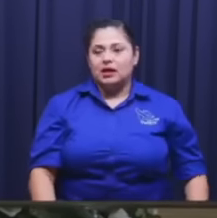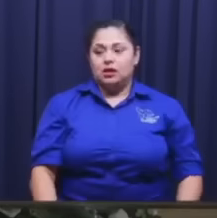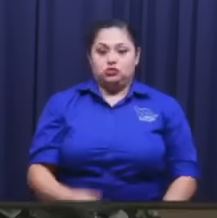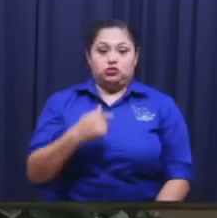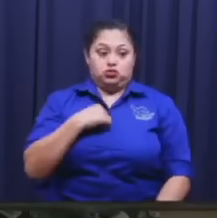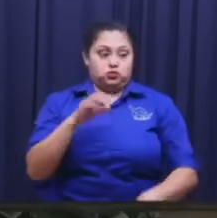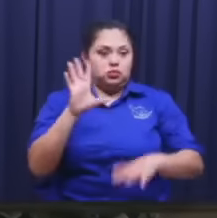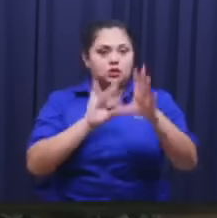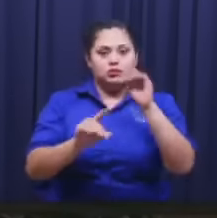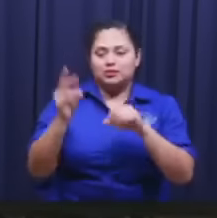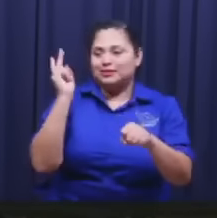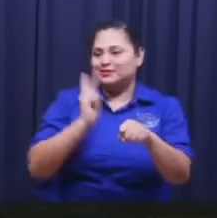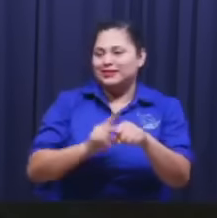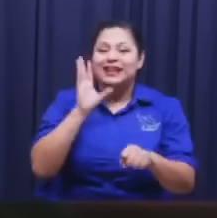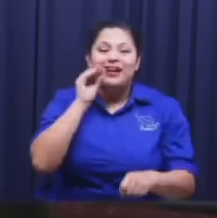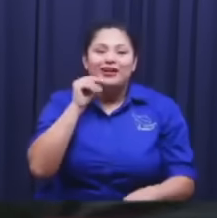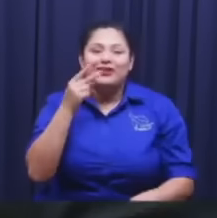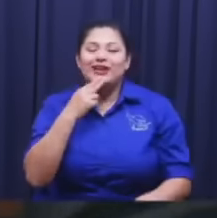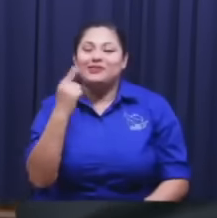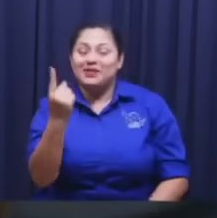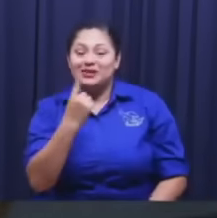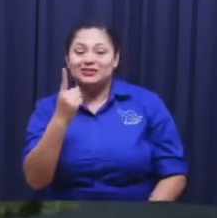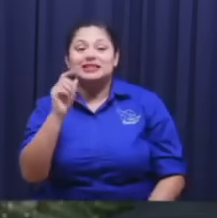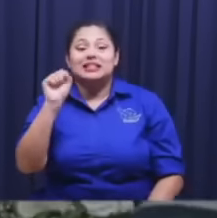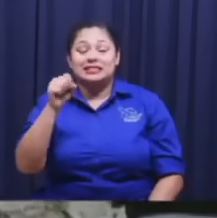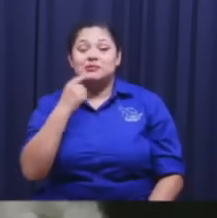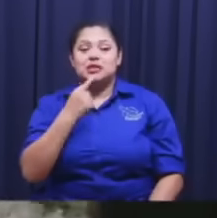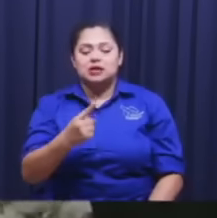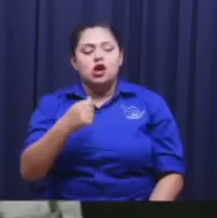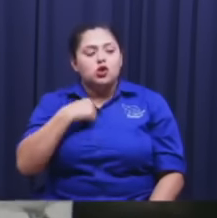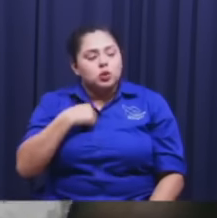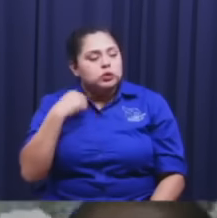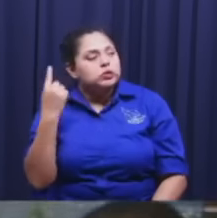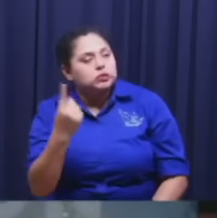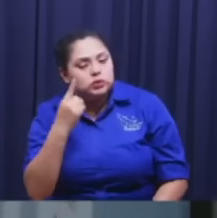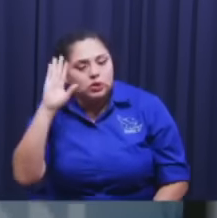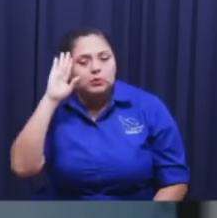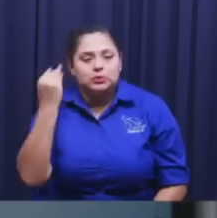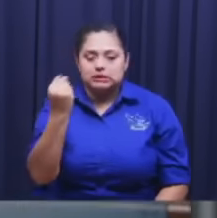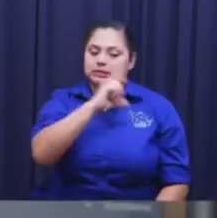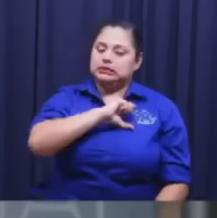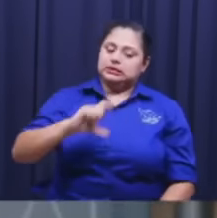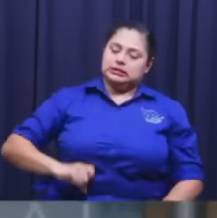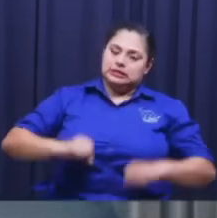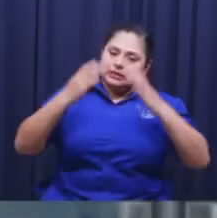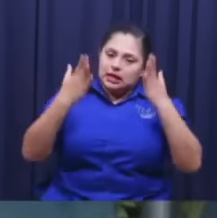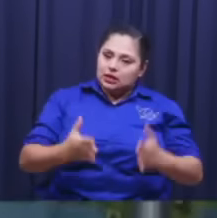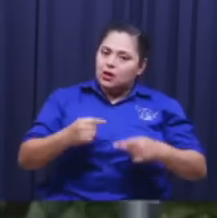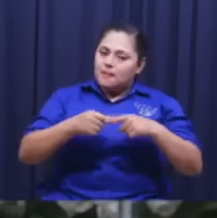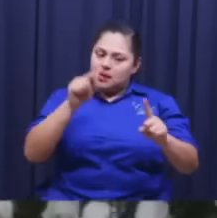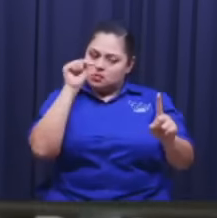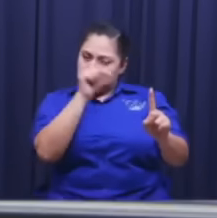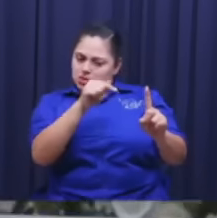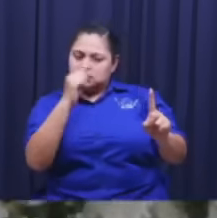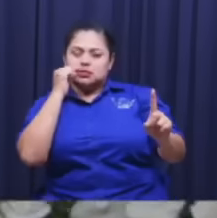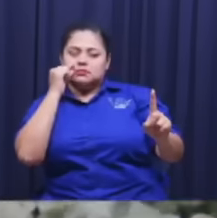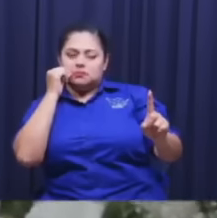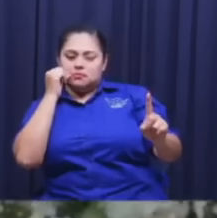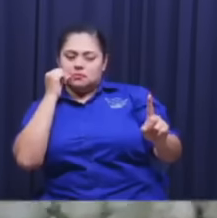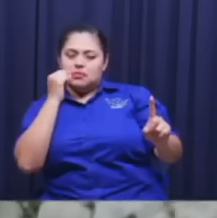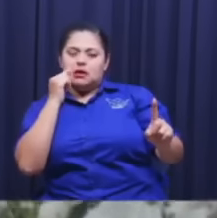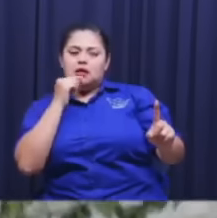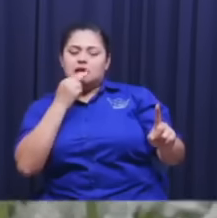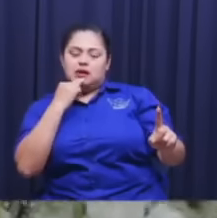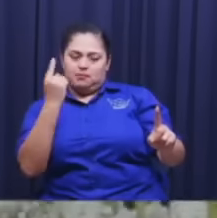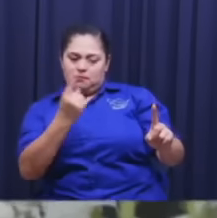hermanos que sí me dicen, mire hermano, yo solo porque soy cristiano, pero ese hermano me las debe, ya me ha